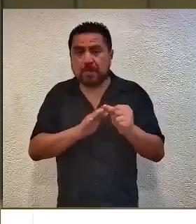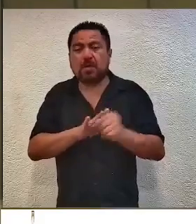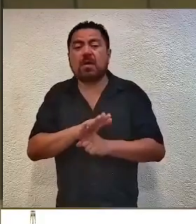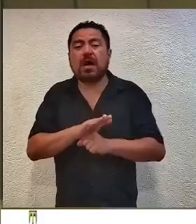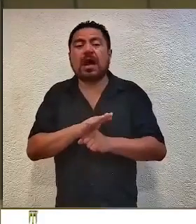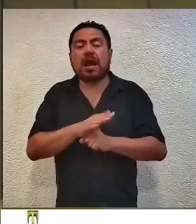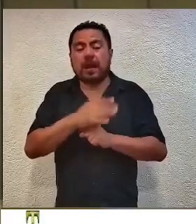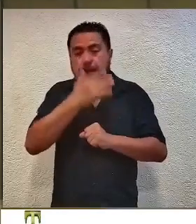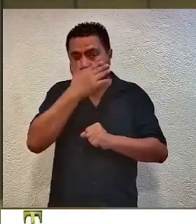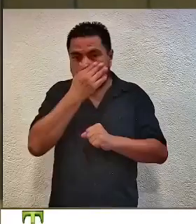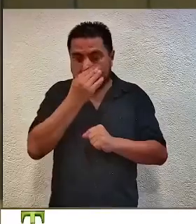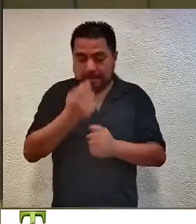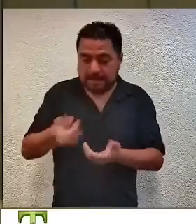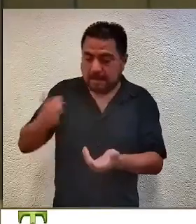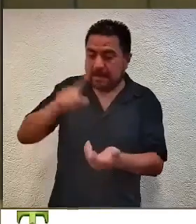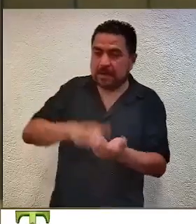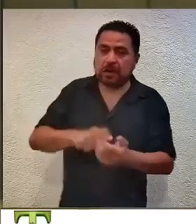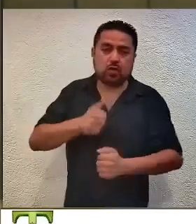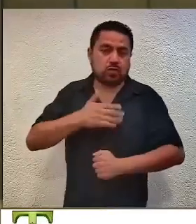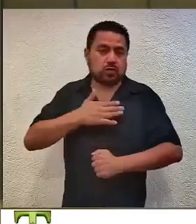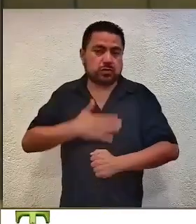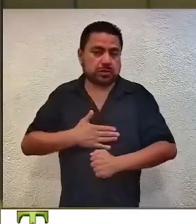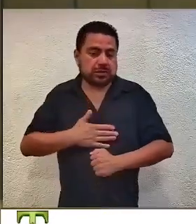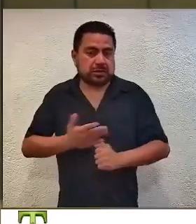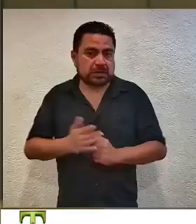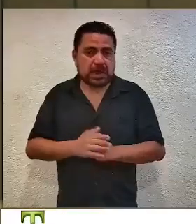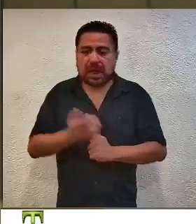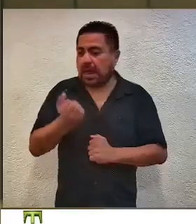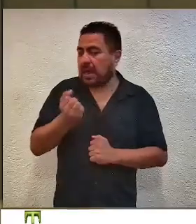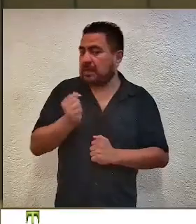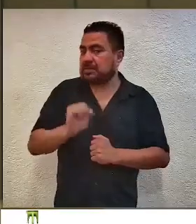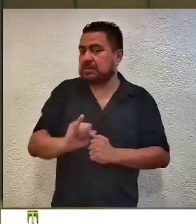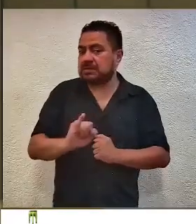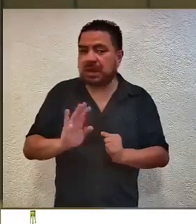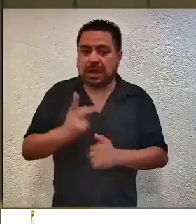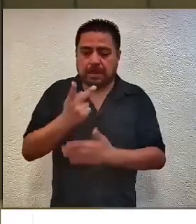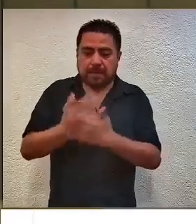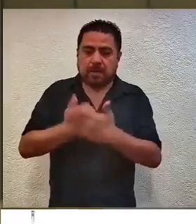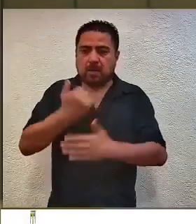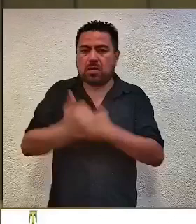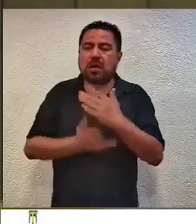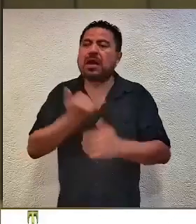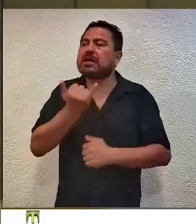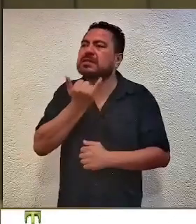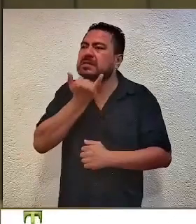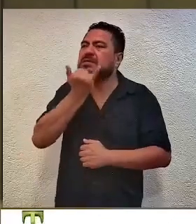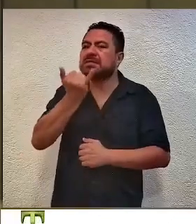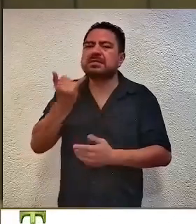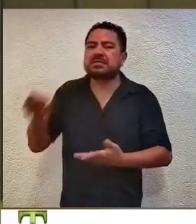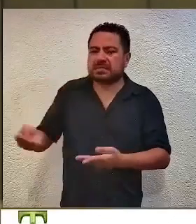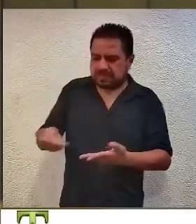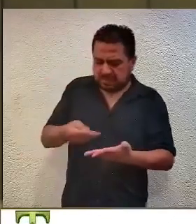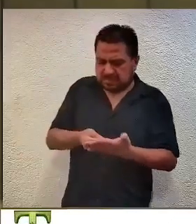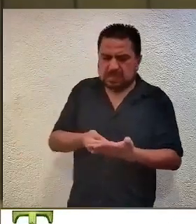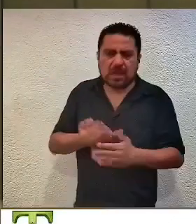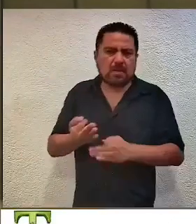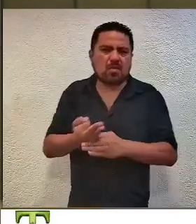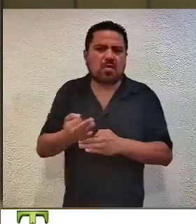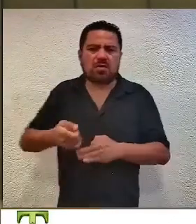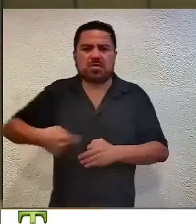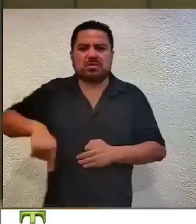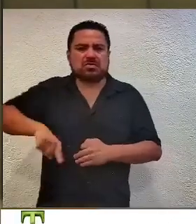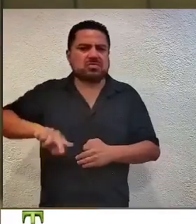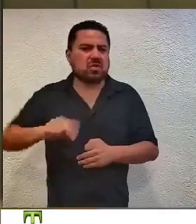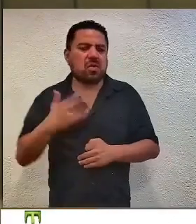los órganos internos de justicia. De esta manera, el proyecto erróneamente llega a establecer que Morena no tiene la